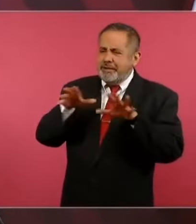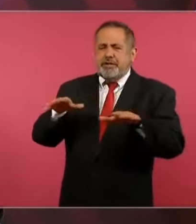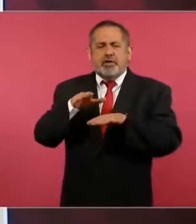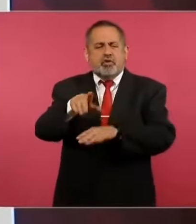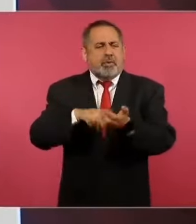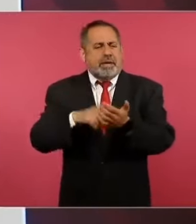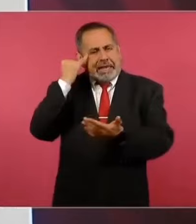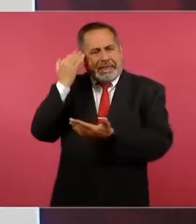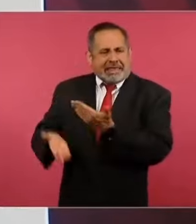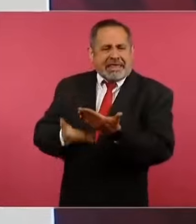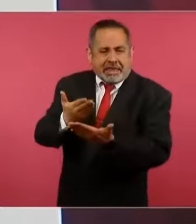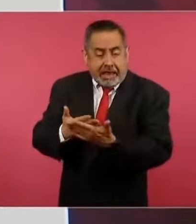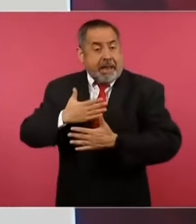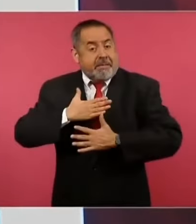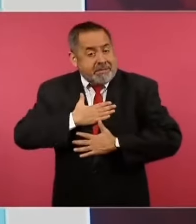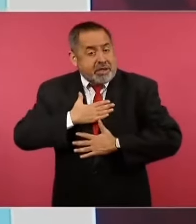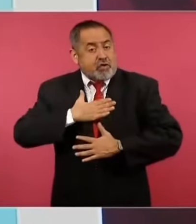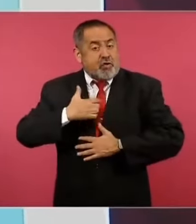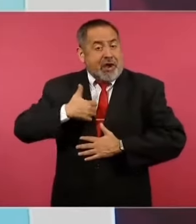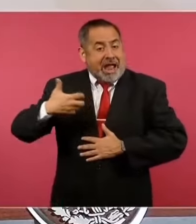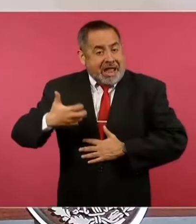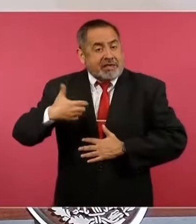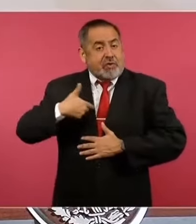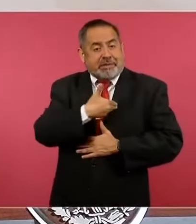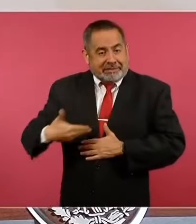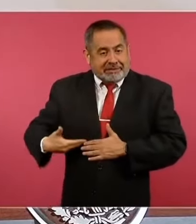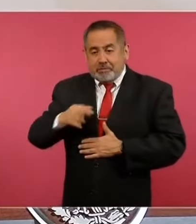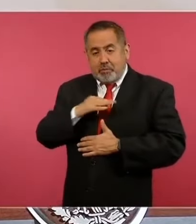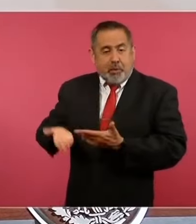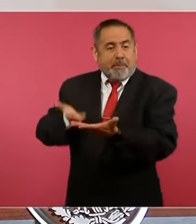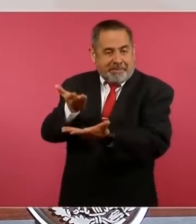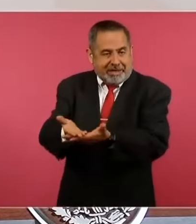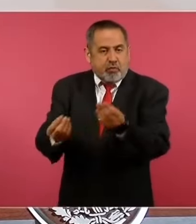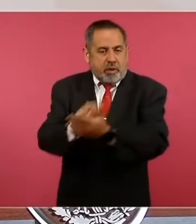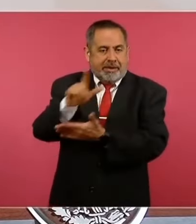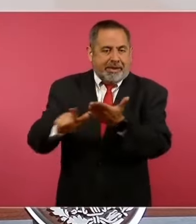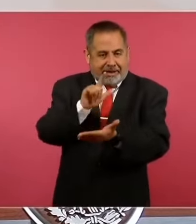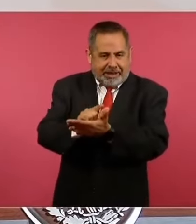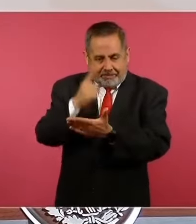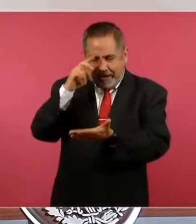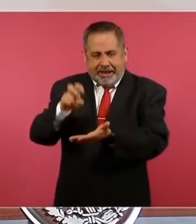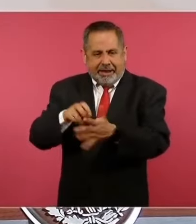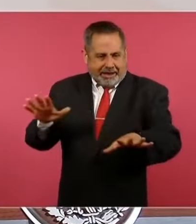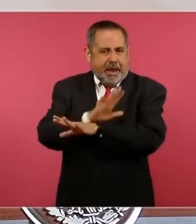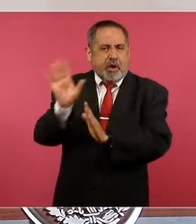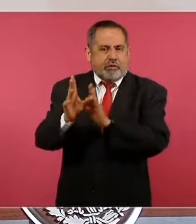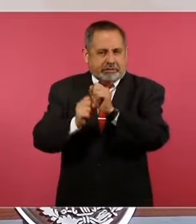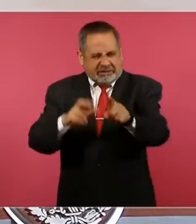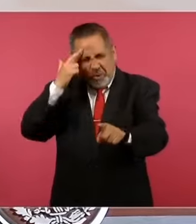de las iniciativas? Es mi facultad constitucional, las iniciativas de reforma a la